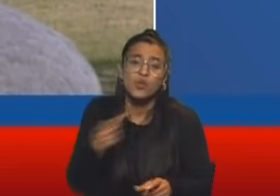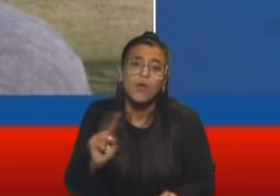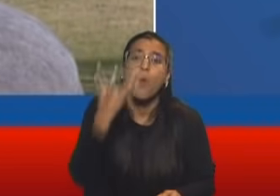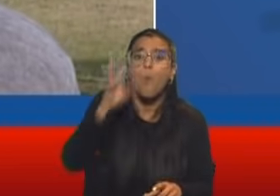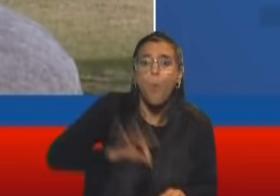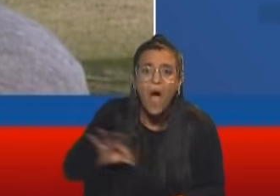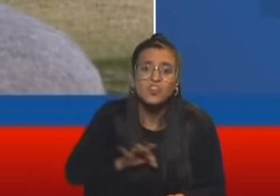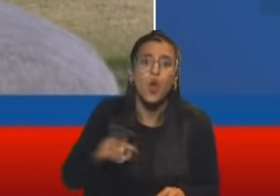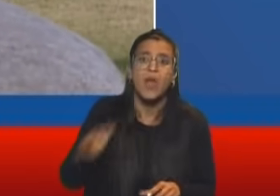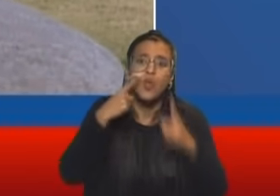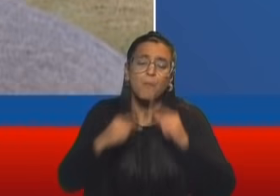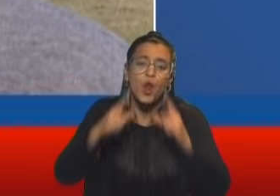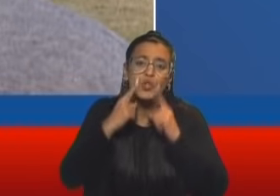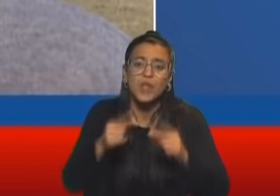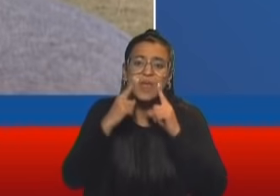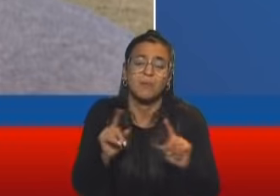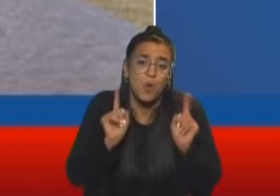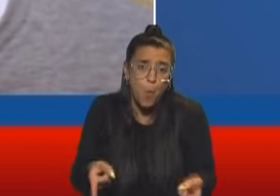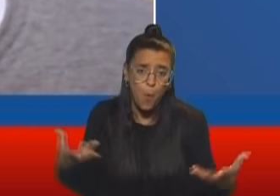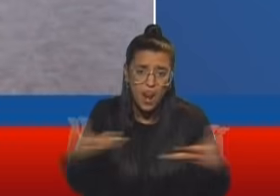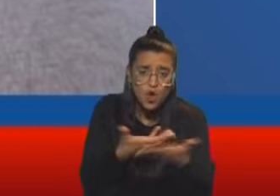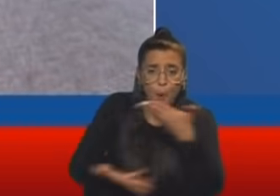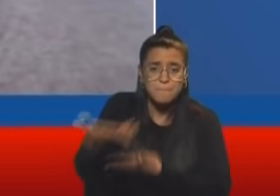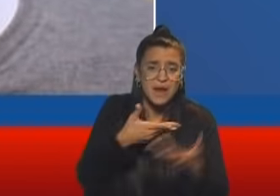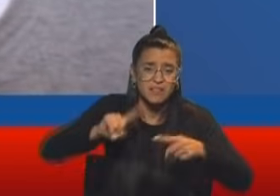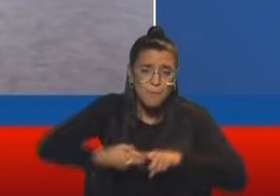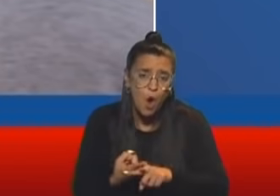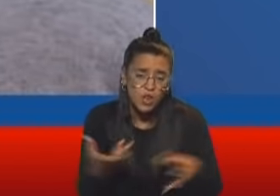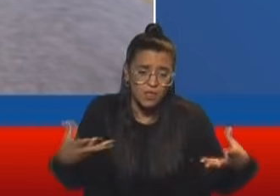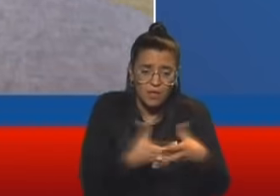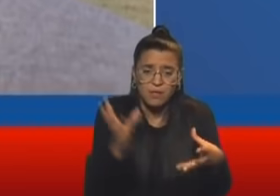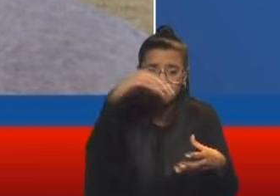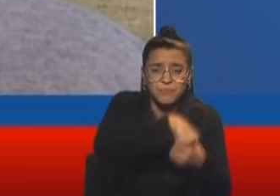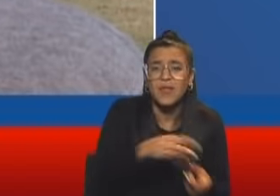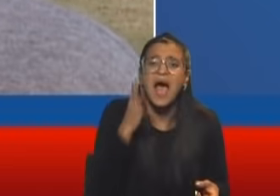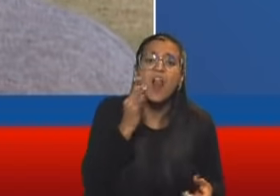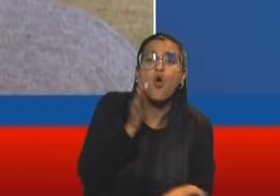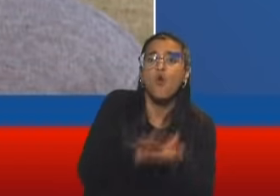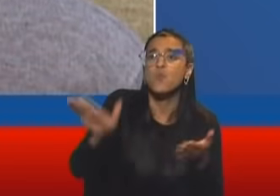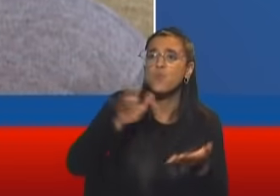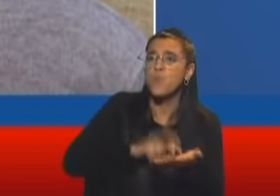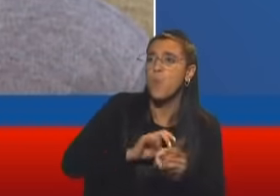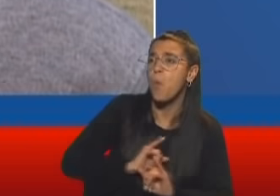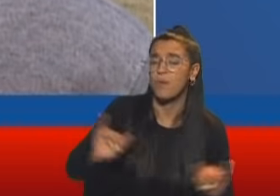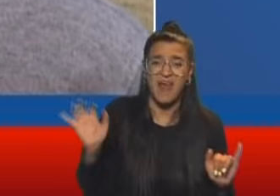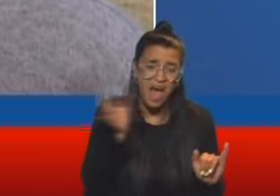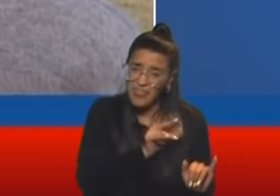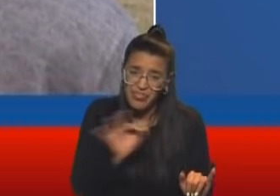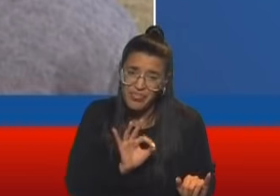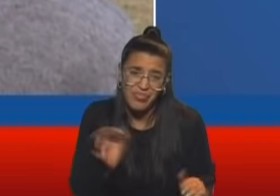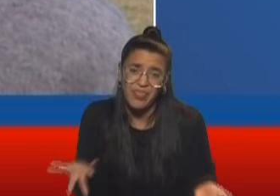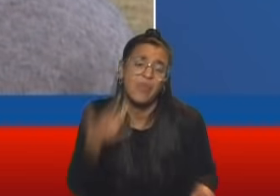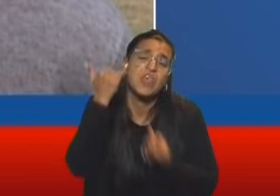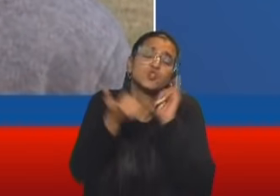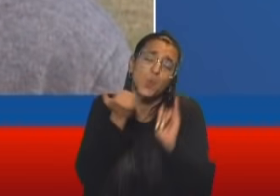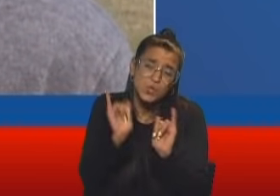de que eran furgón de cola, mientras tanto compartieron cada una de las políticas y no hay algo novedoso, un dato novedoso, en más allá de lo discursivo,